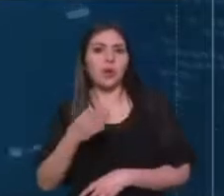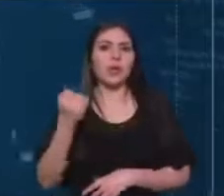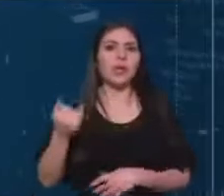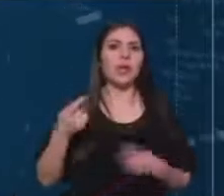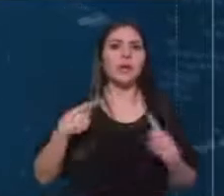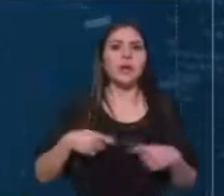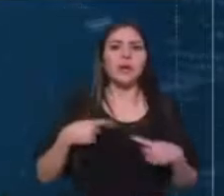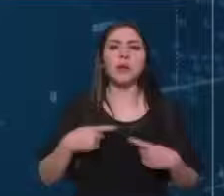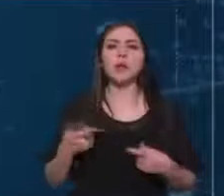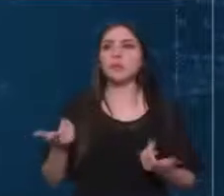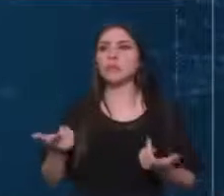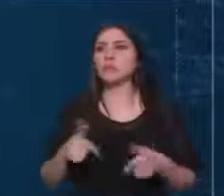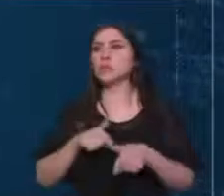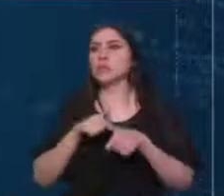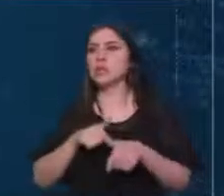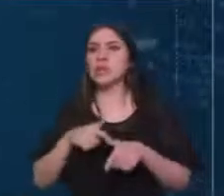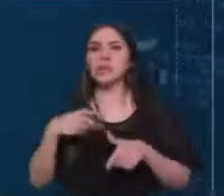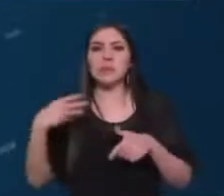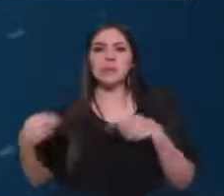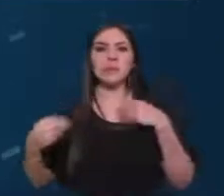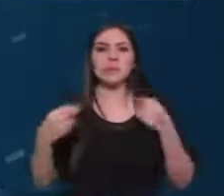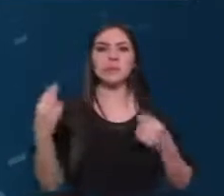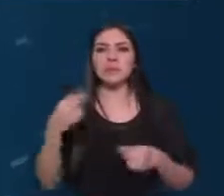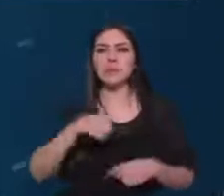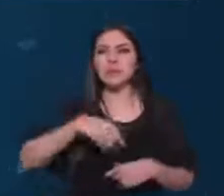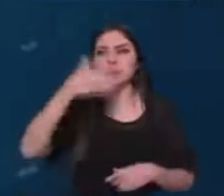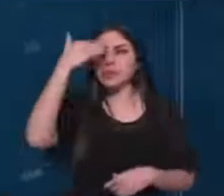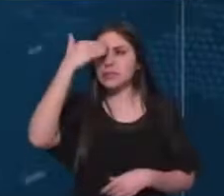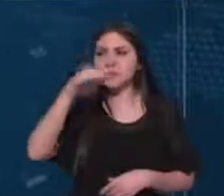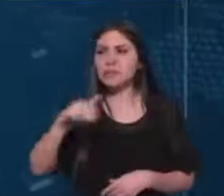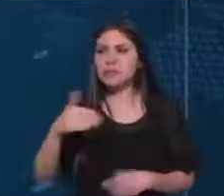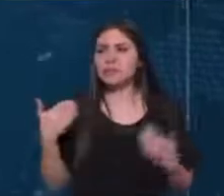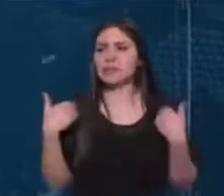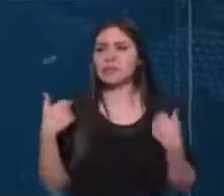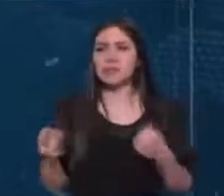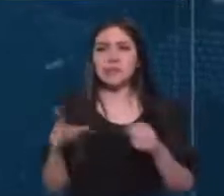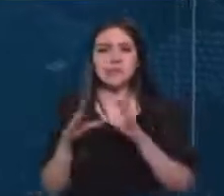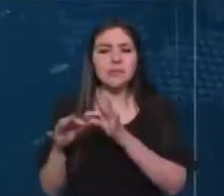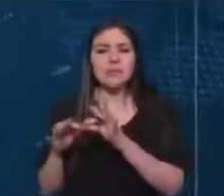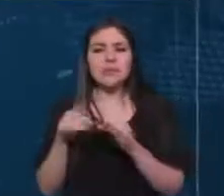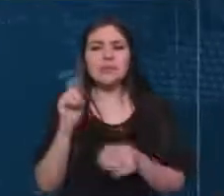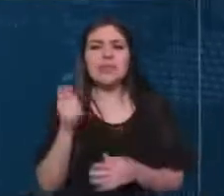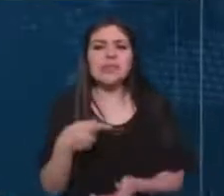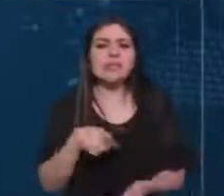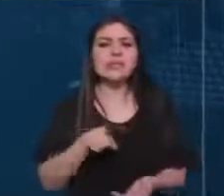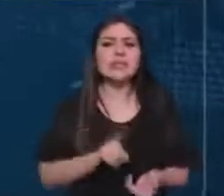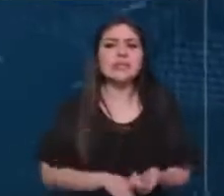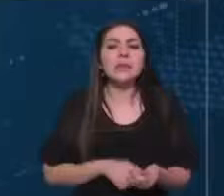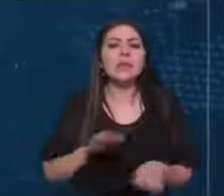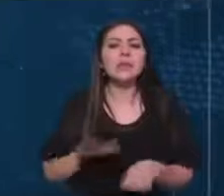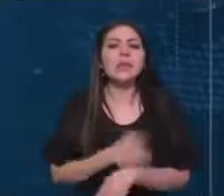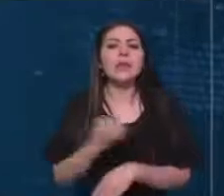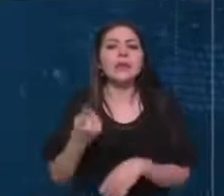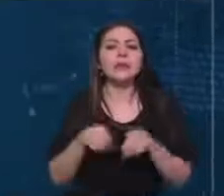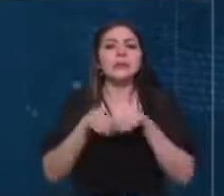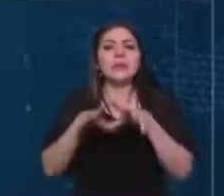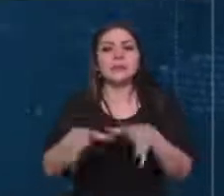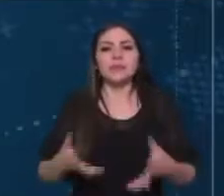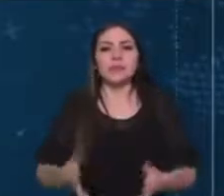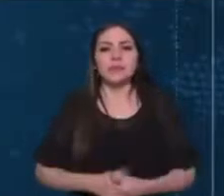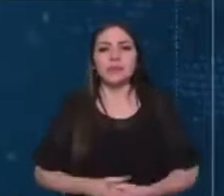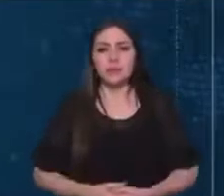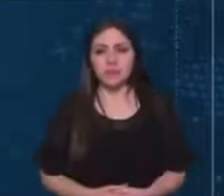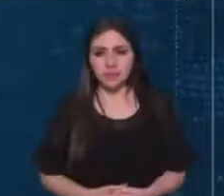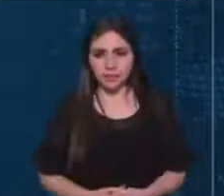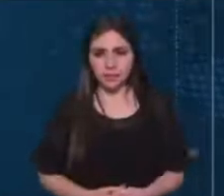ahí creo que sí es importante entender como qué podría haber detrás de esa amplificación, Víctor. Sí, fíjate que ahí